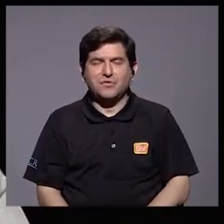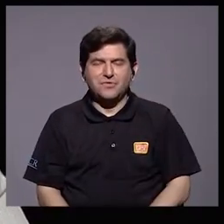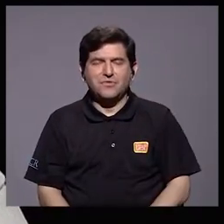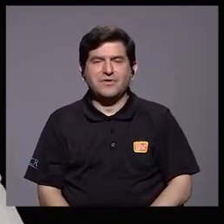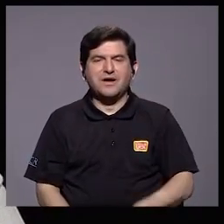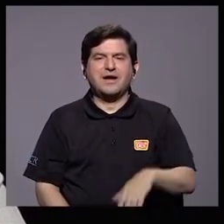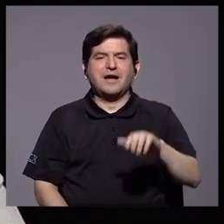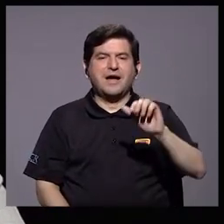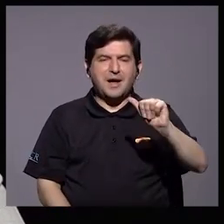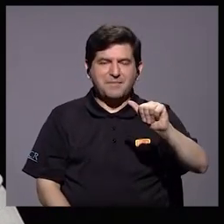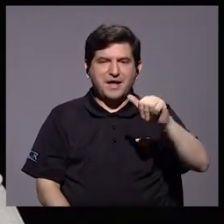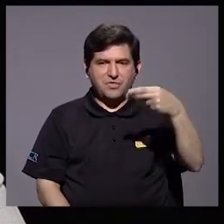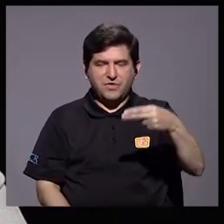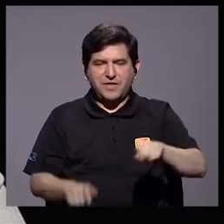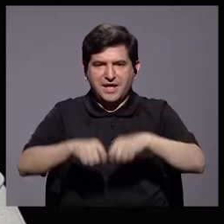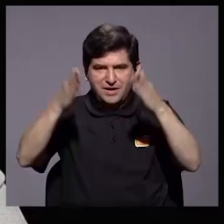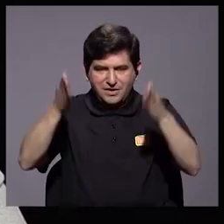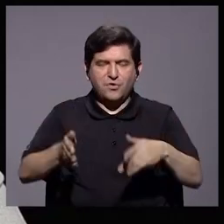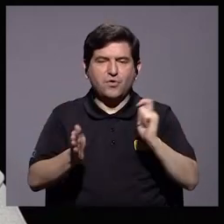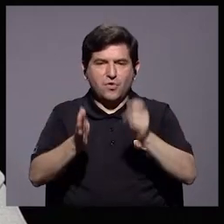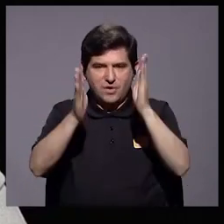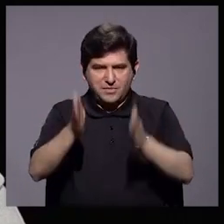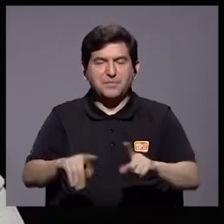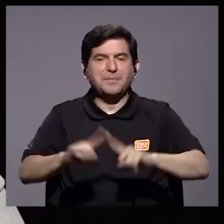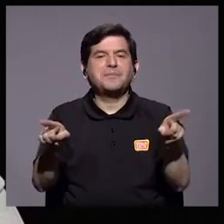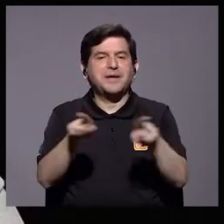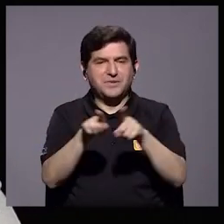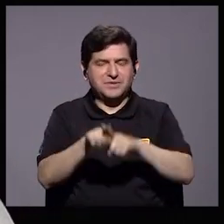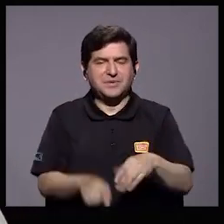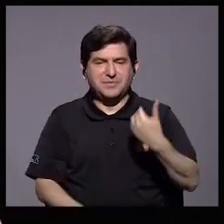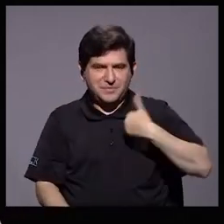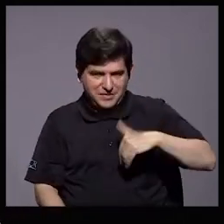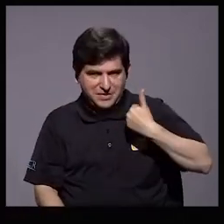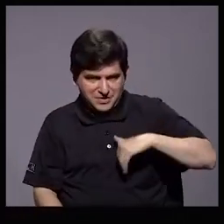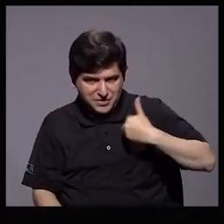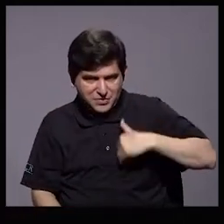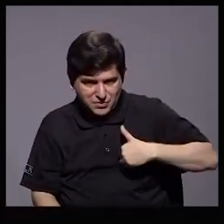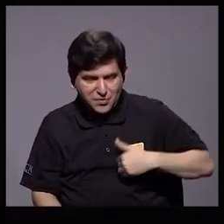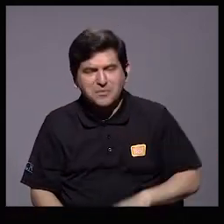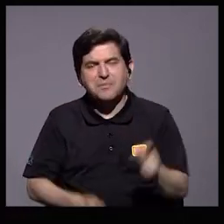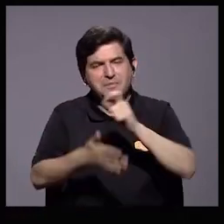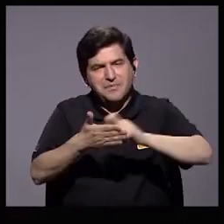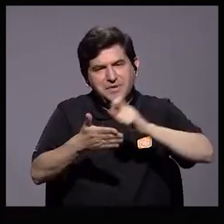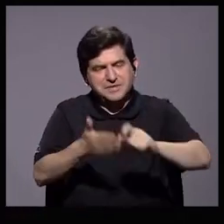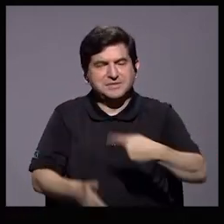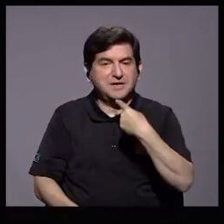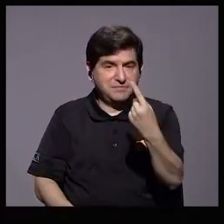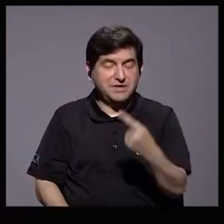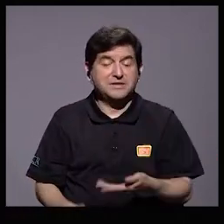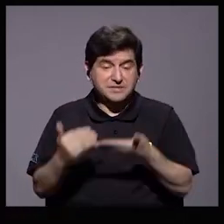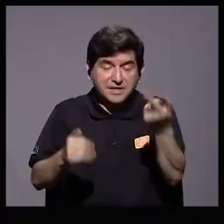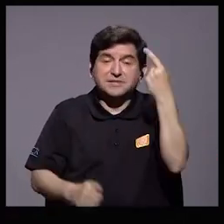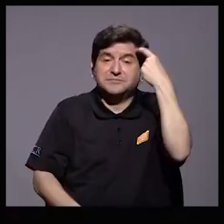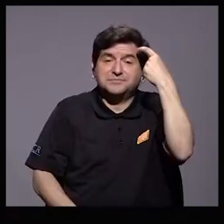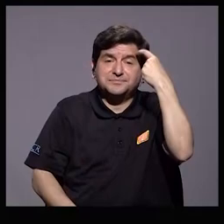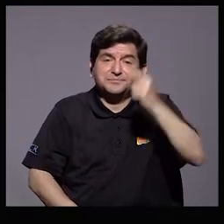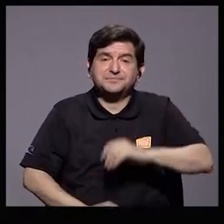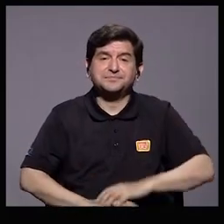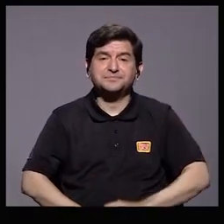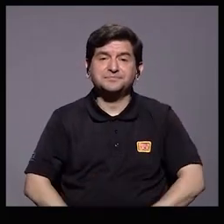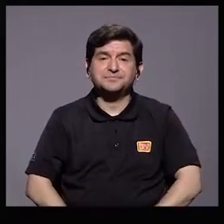media carga don amado hidalgo periodista y abogado pero además un hombre que escribe y dice lo que